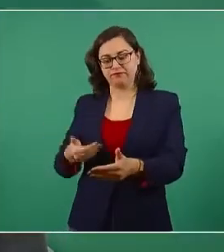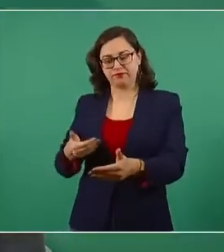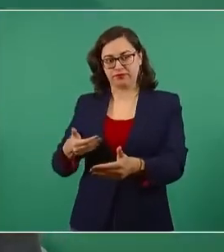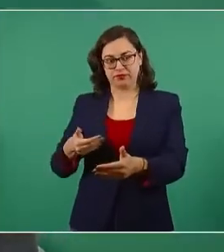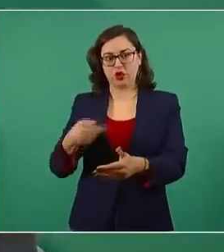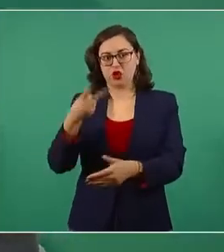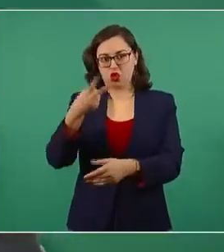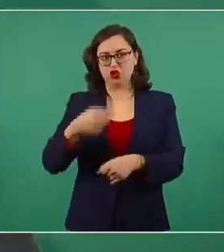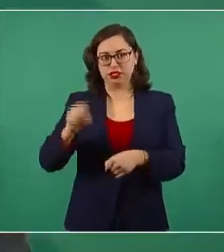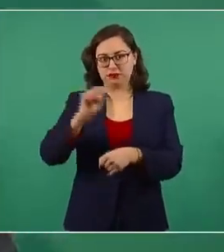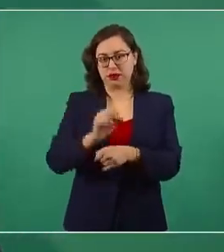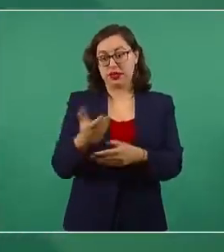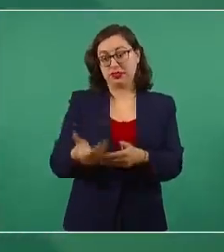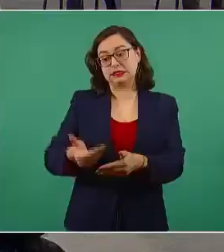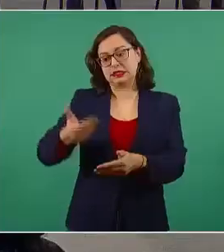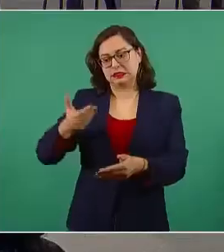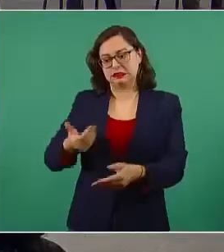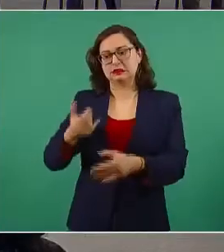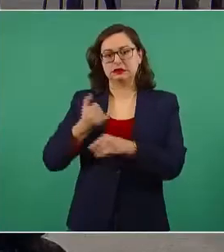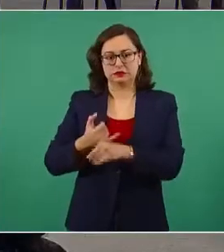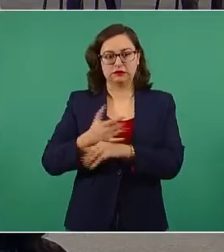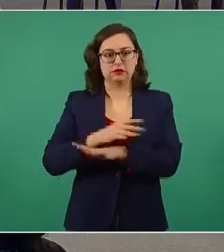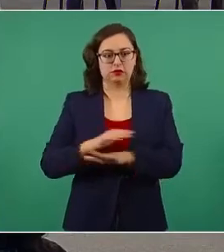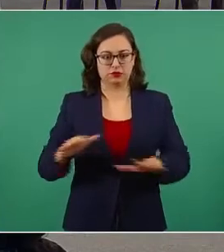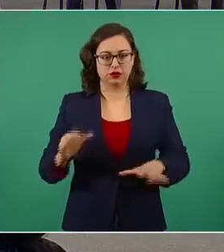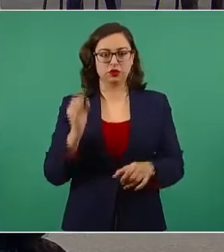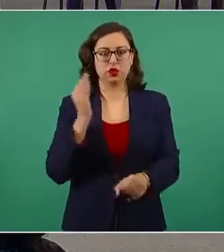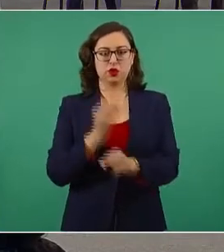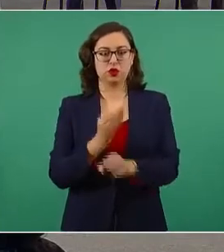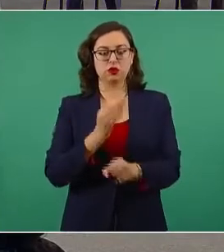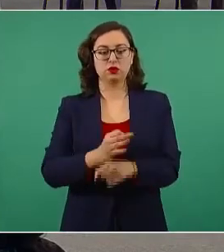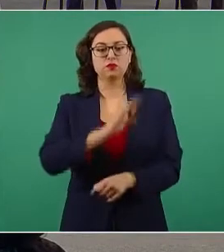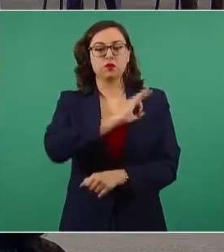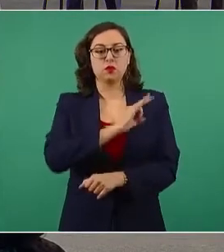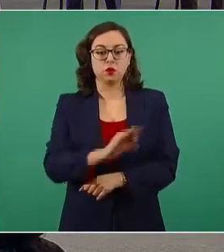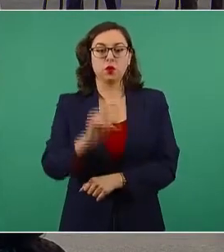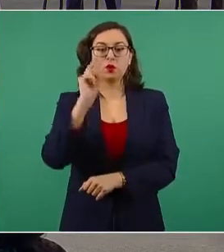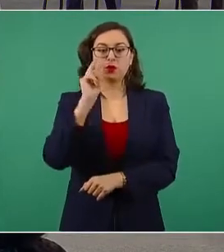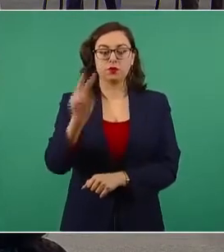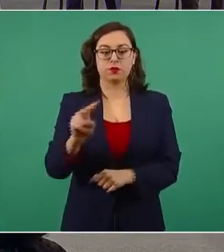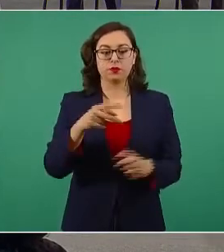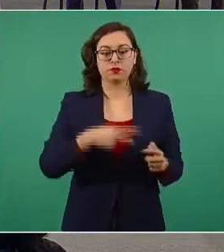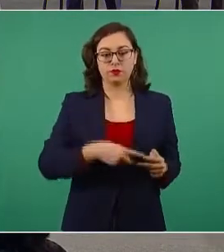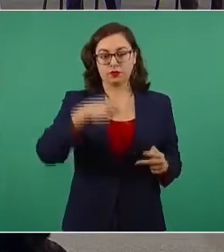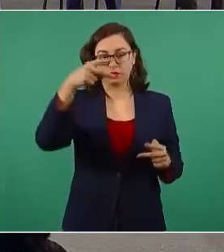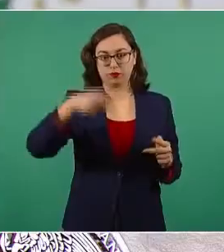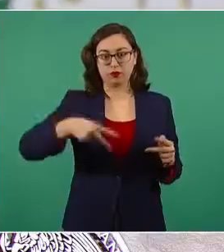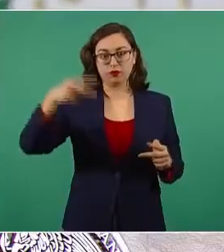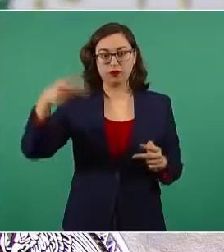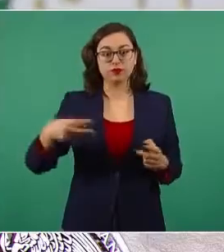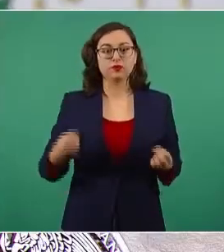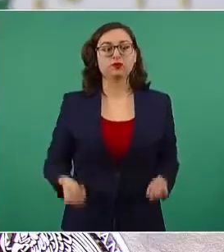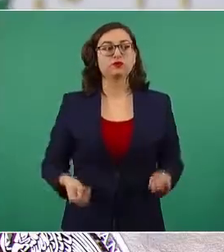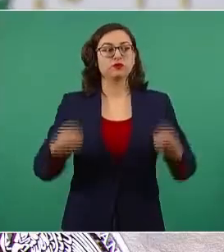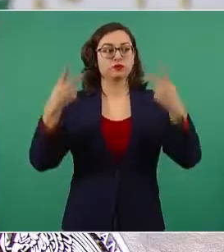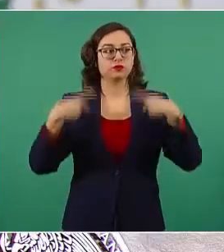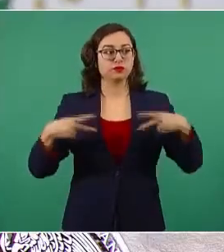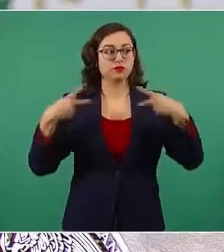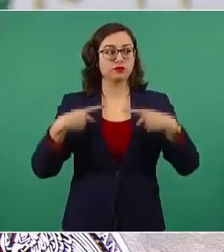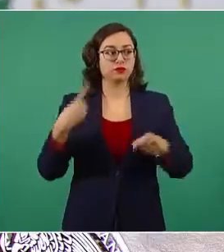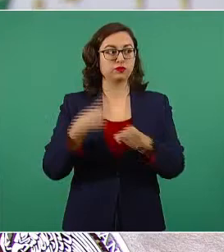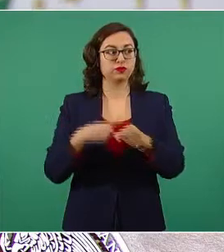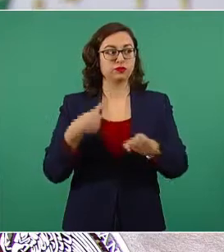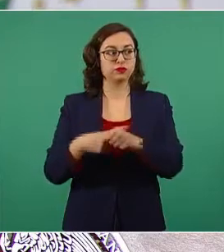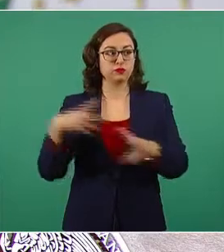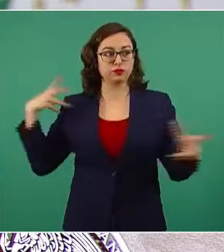verificar esta situación. Pero vamos a ver la primera imagen, que es nuestra curva epidémica de casos estimados, y lo que se puede ver